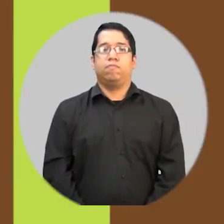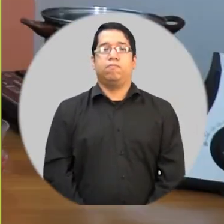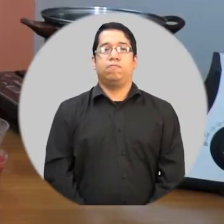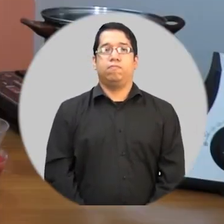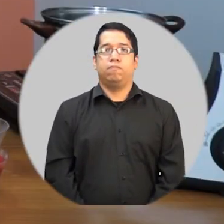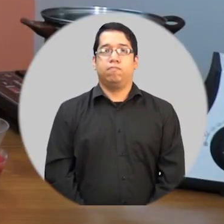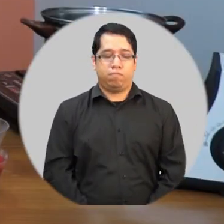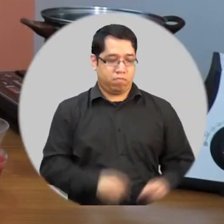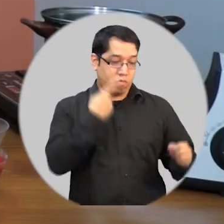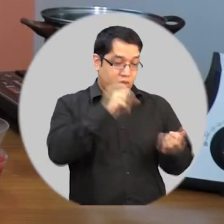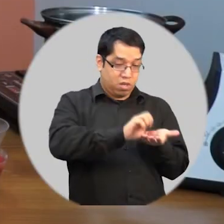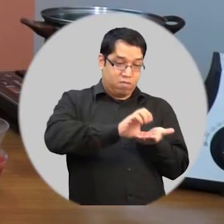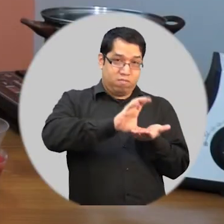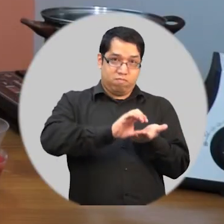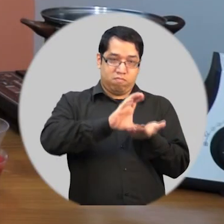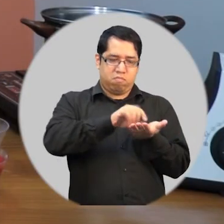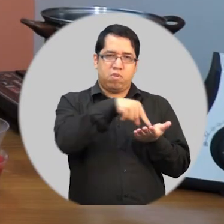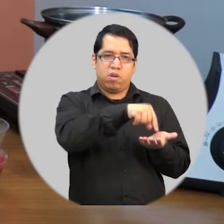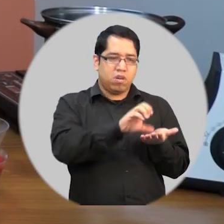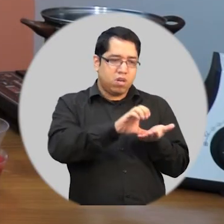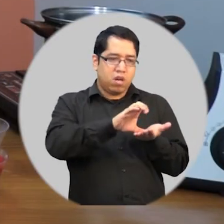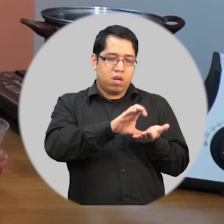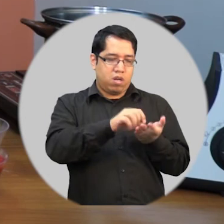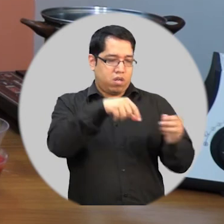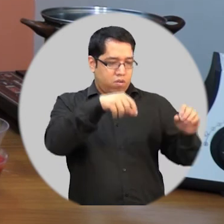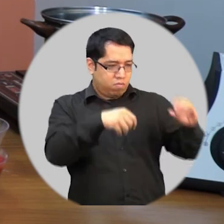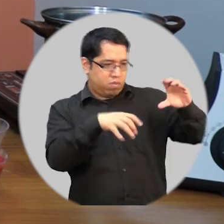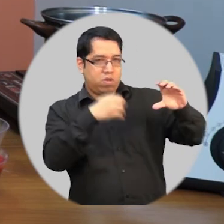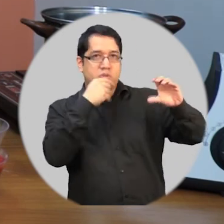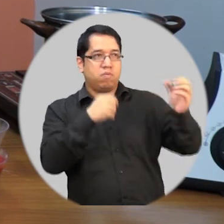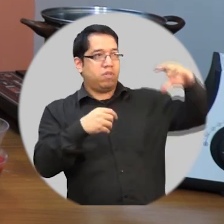La consistencia de nuestro merengue es punto letra. No se cae,